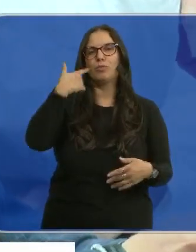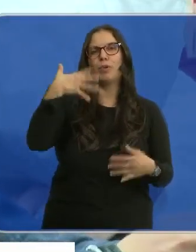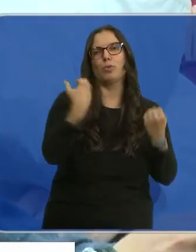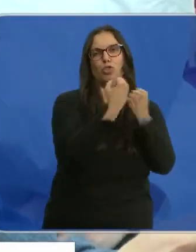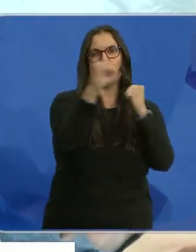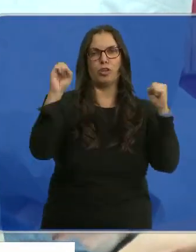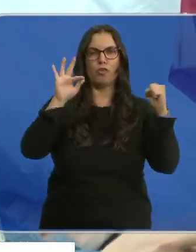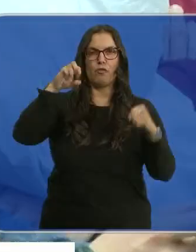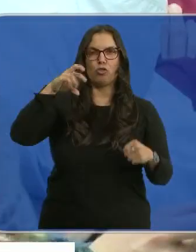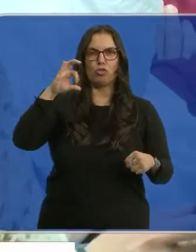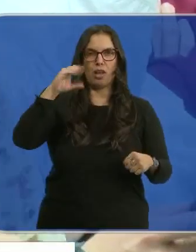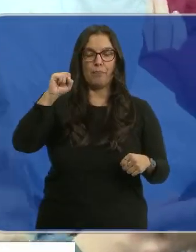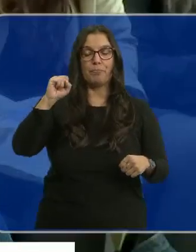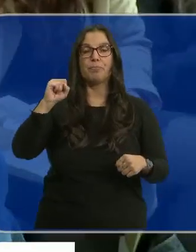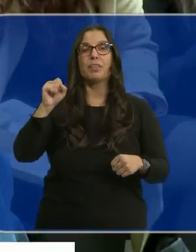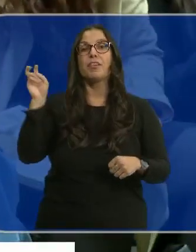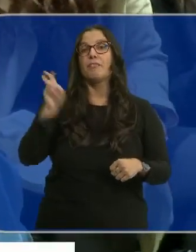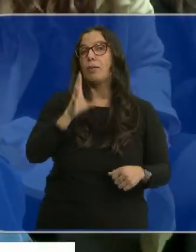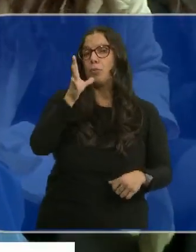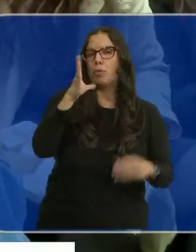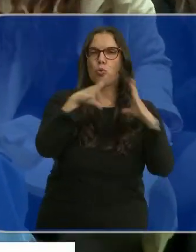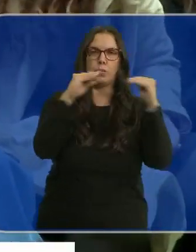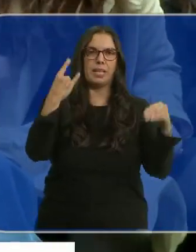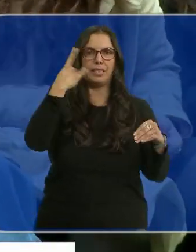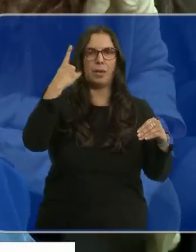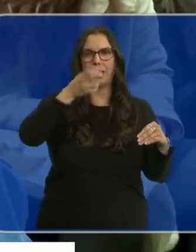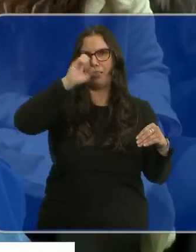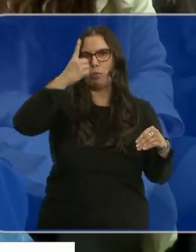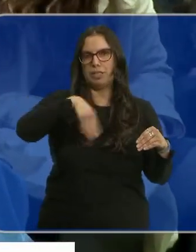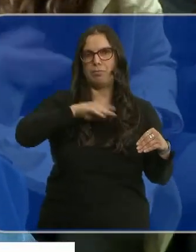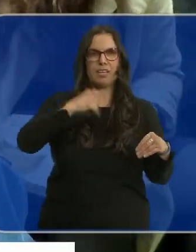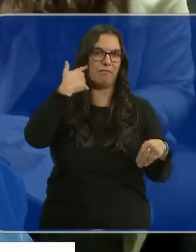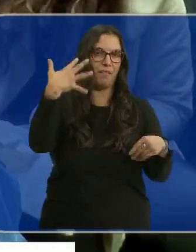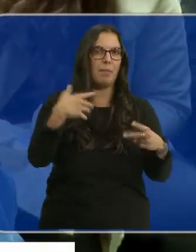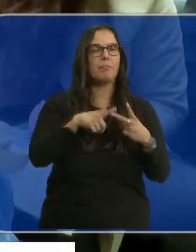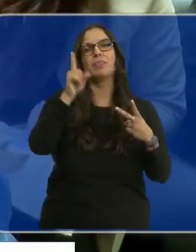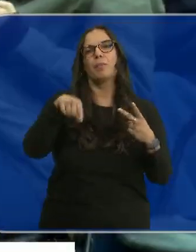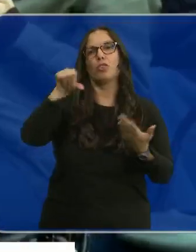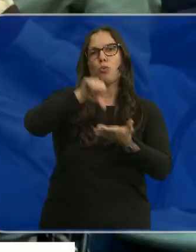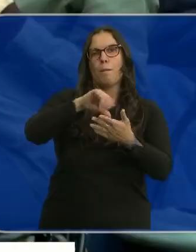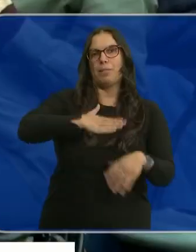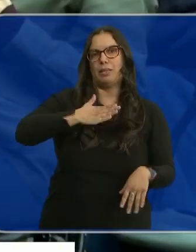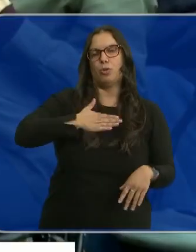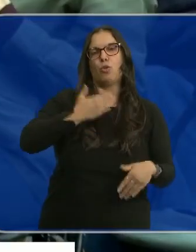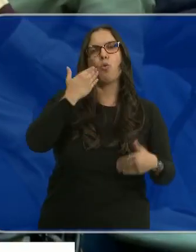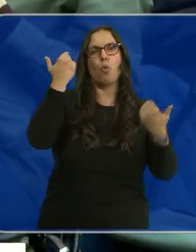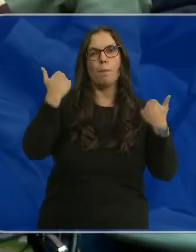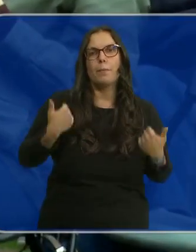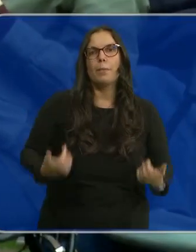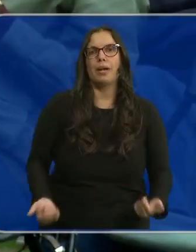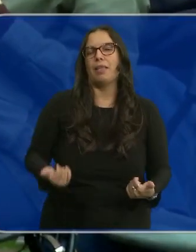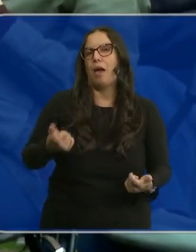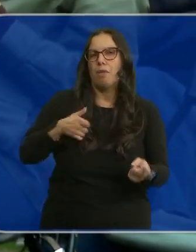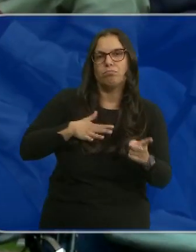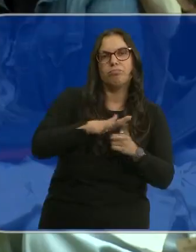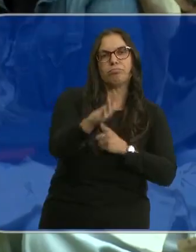Colegio Fonseca. Vienen atraídos por el prestigio de la universidad más antigua de España y por una ciudad patrimonio de la humanidad, impregnada de la